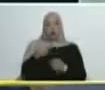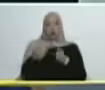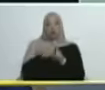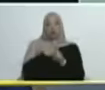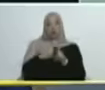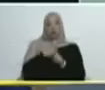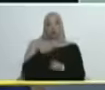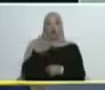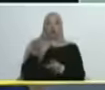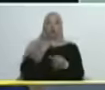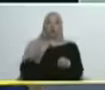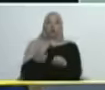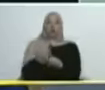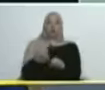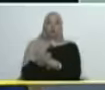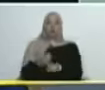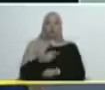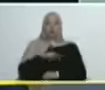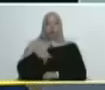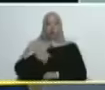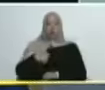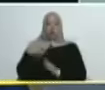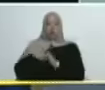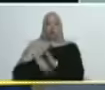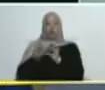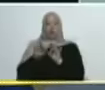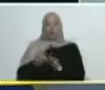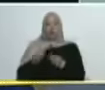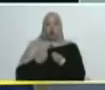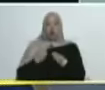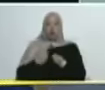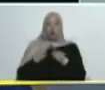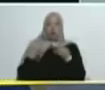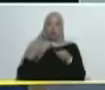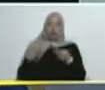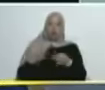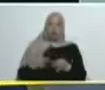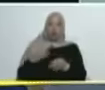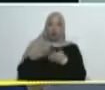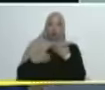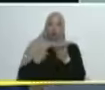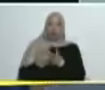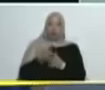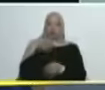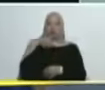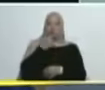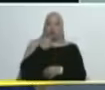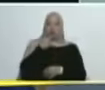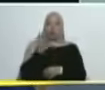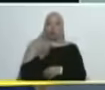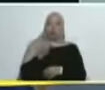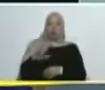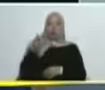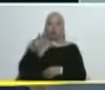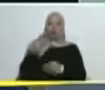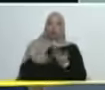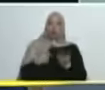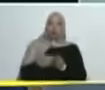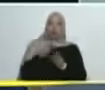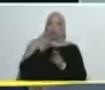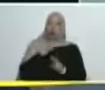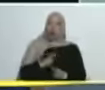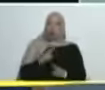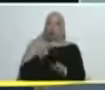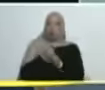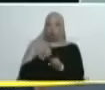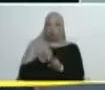las sanciones, desde lo más concreto de la vida cotidiana hasta lo más abstracto, que debe tener una respuesta